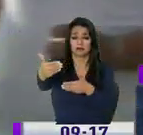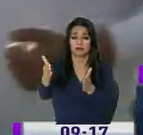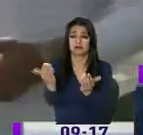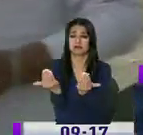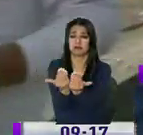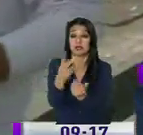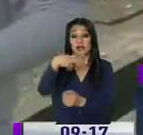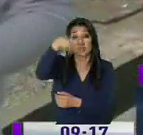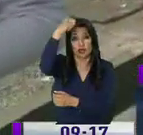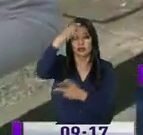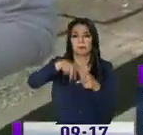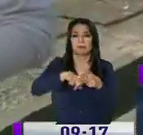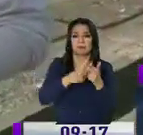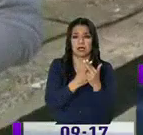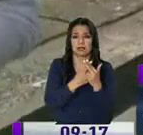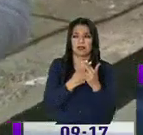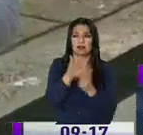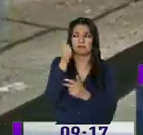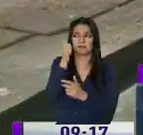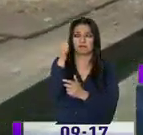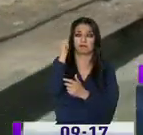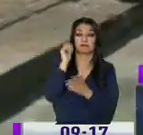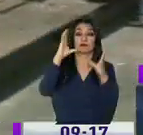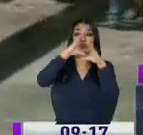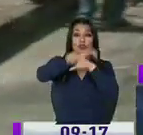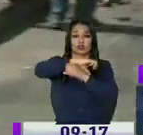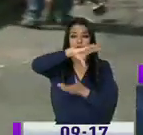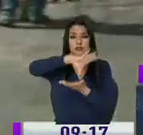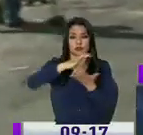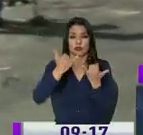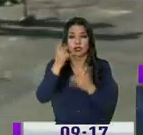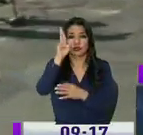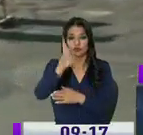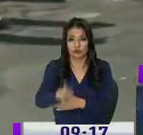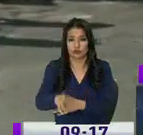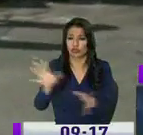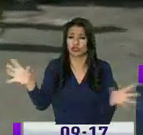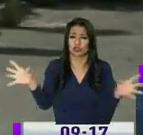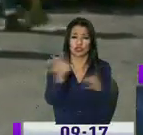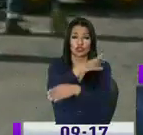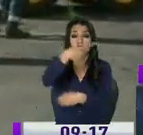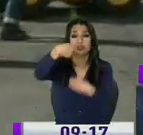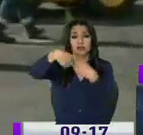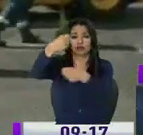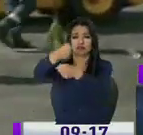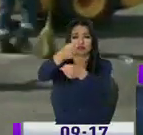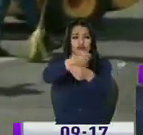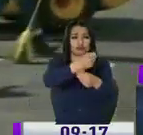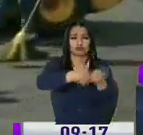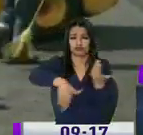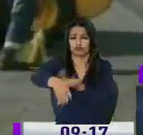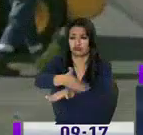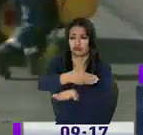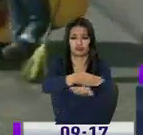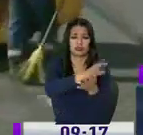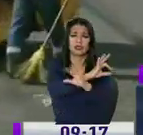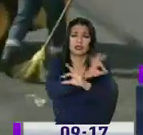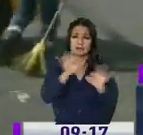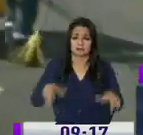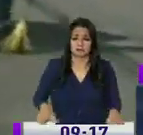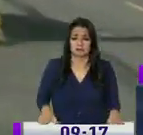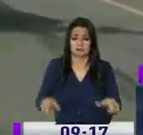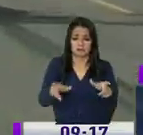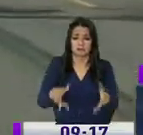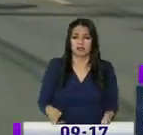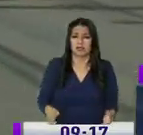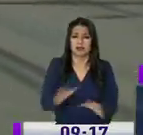en el centro también en la noche hace dos días y hoy en el sur. Vamos a trabajar en toda la ciudad recuperando los espacios, aceras, calles